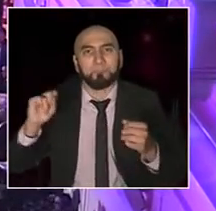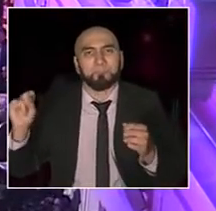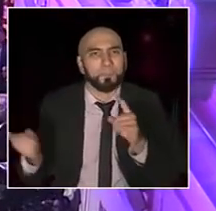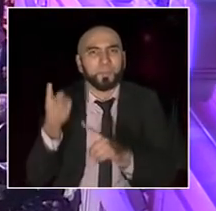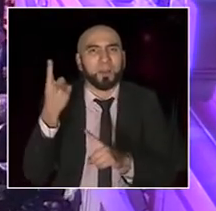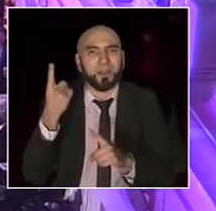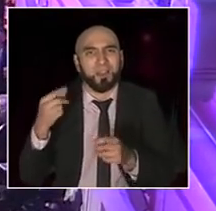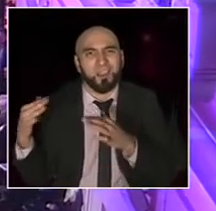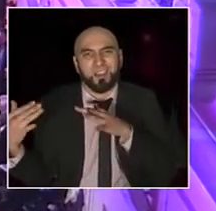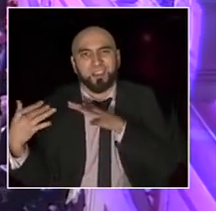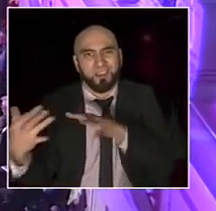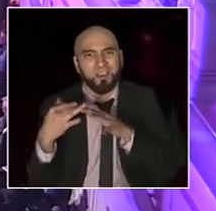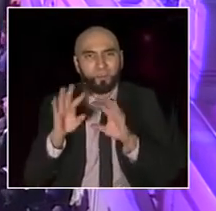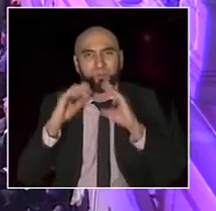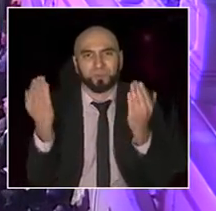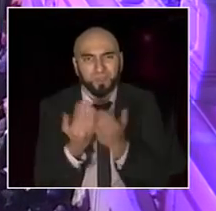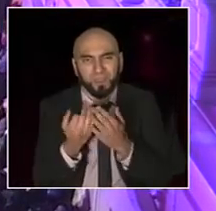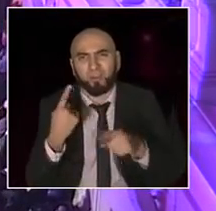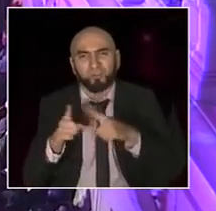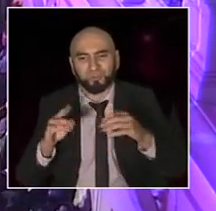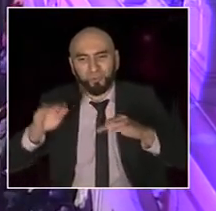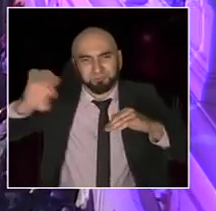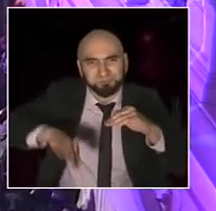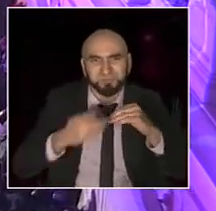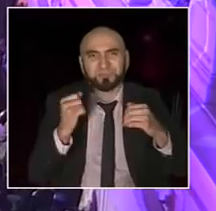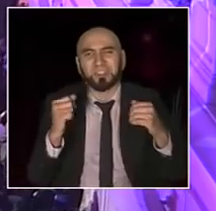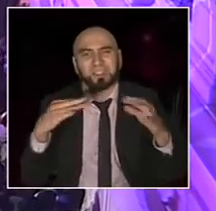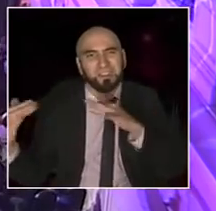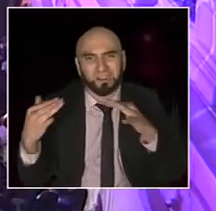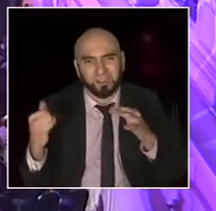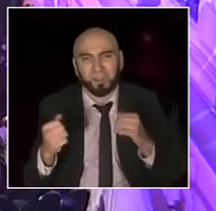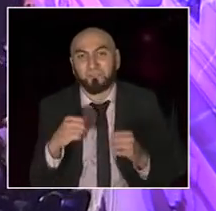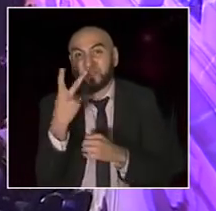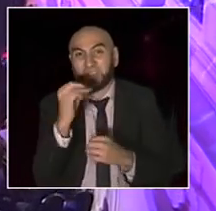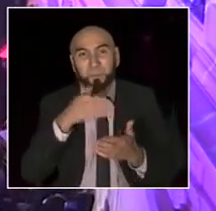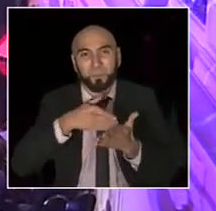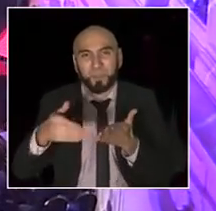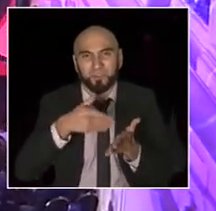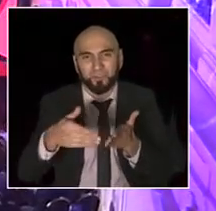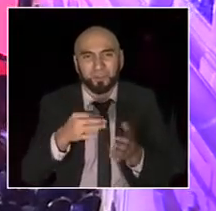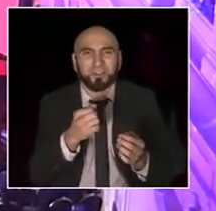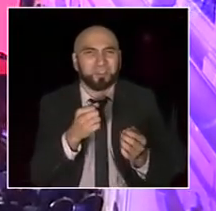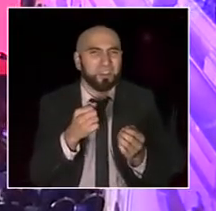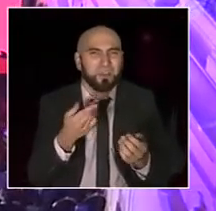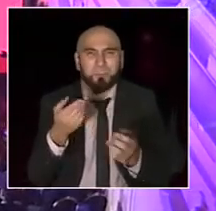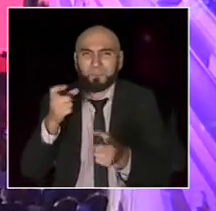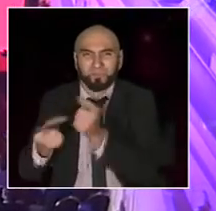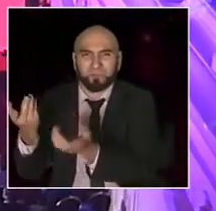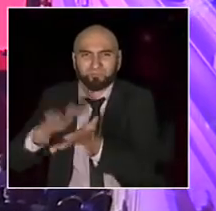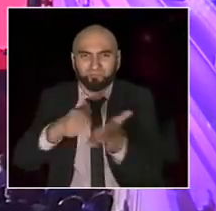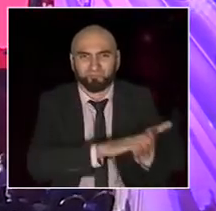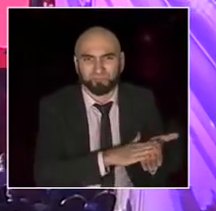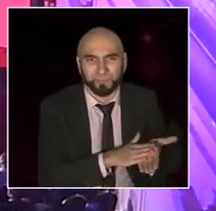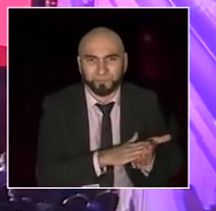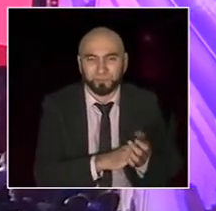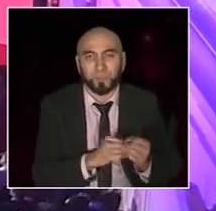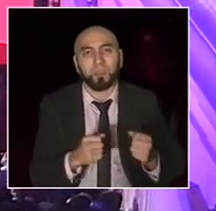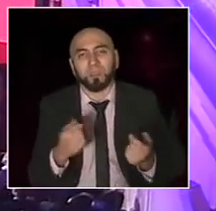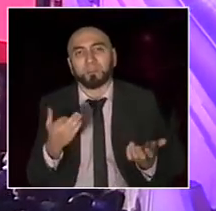la Guerra de las Trincheras, la Guerra de los 20 millones de muertos. El inicio de un mundo nuevo,